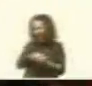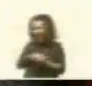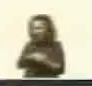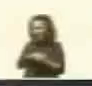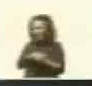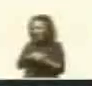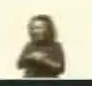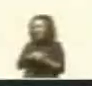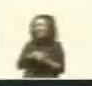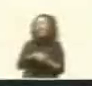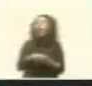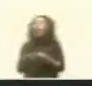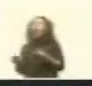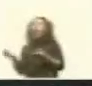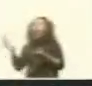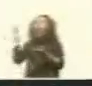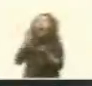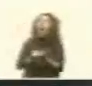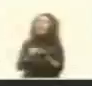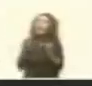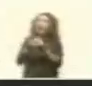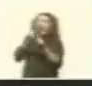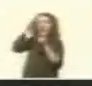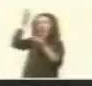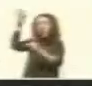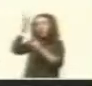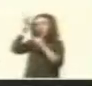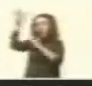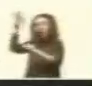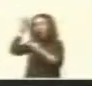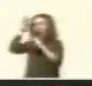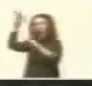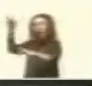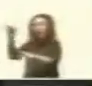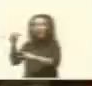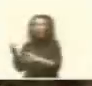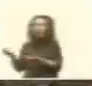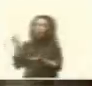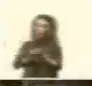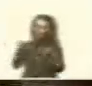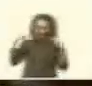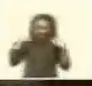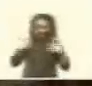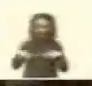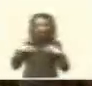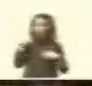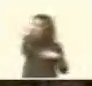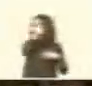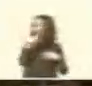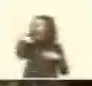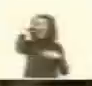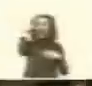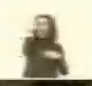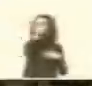Nuevamente con ilusión me vuelvo a disfrazar, pinto mi cara y